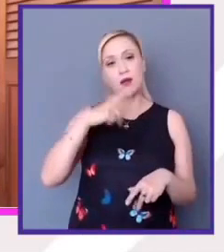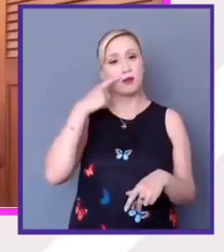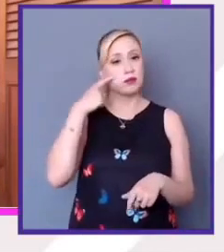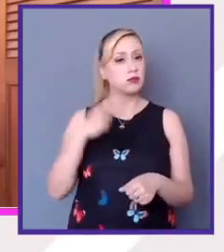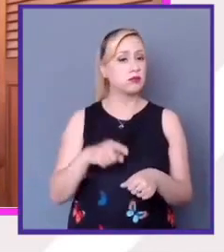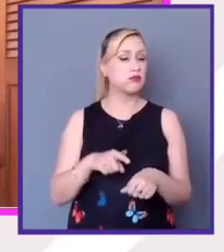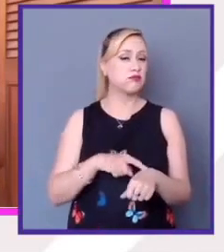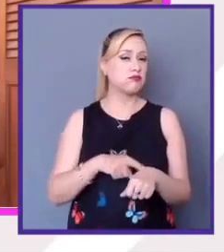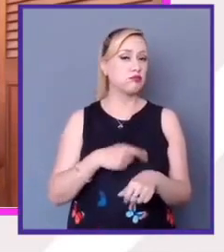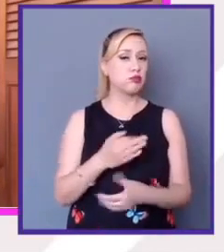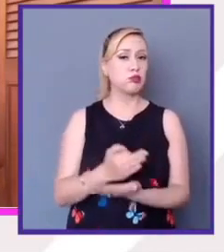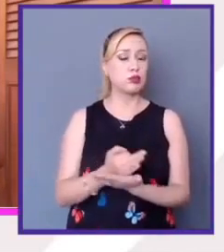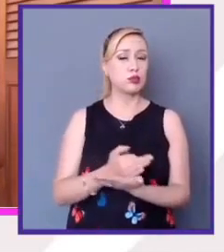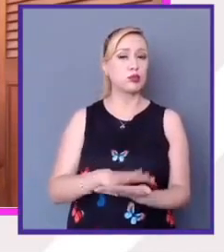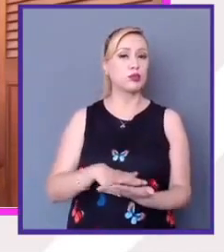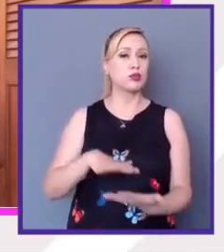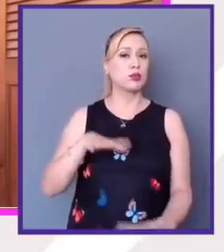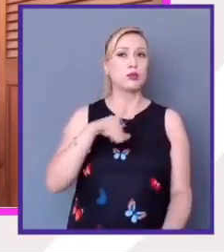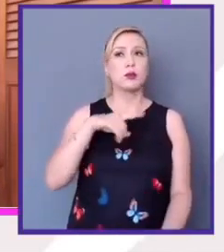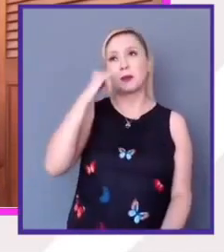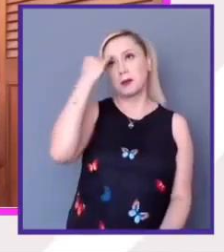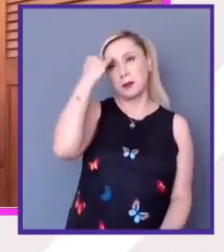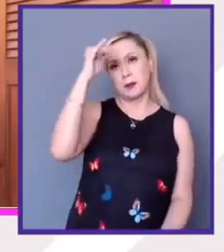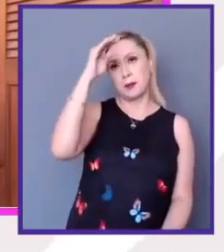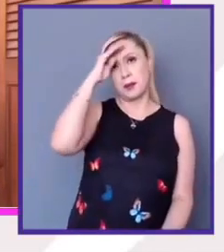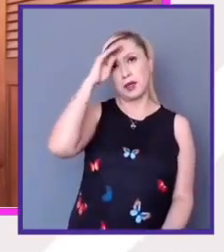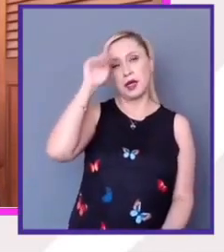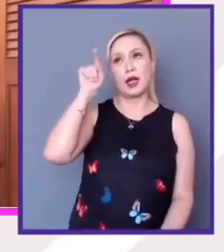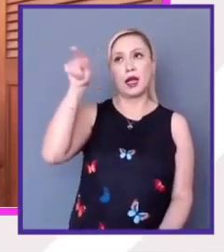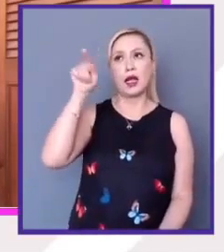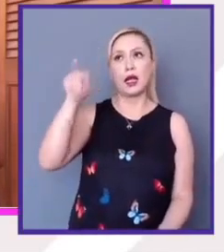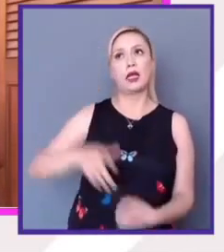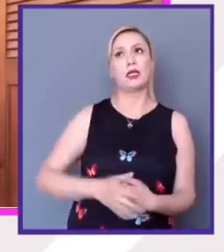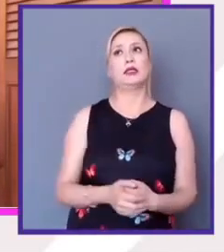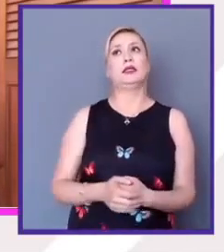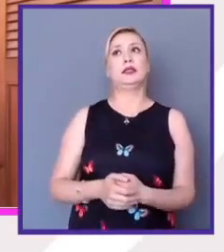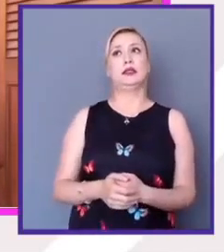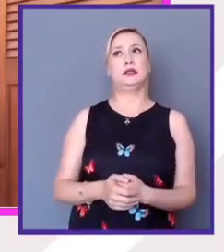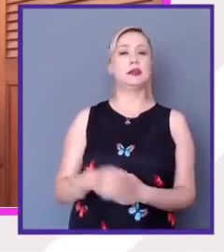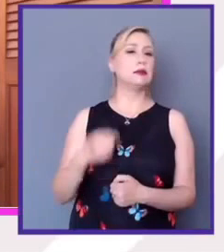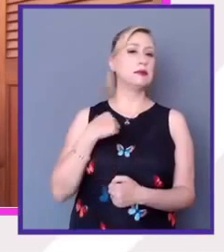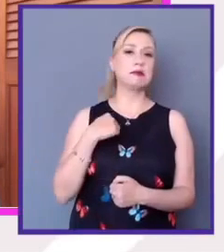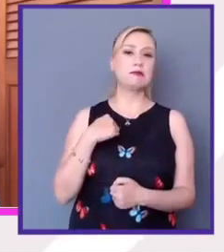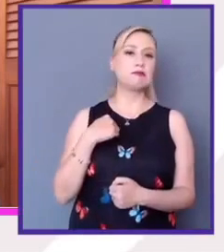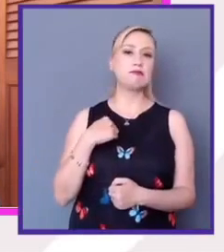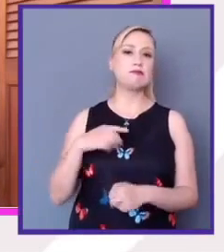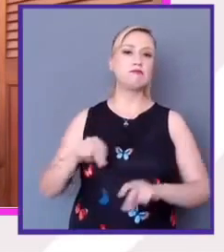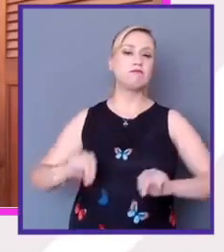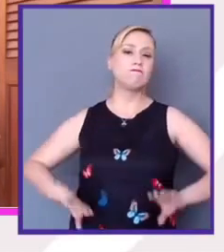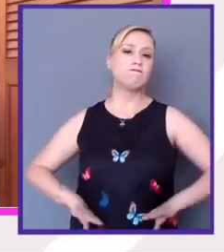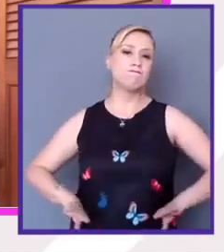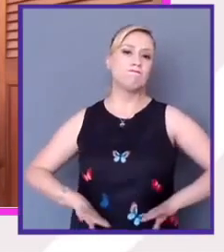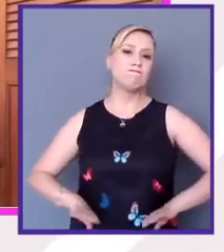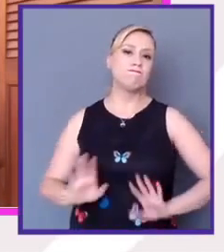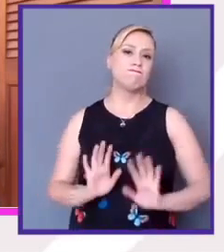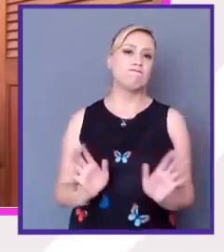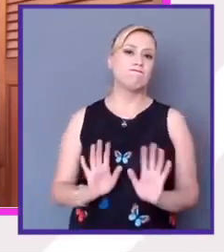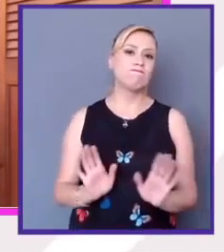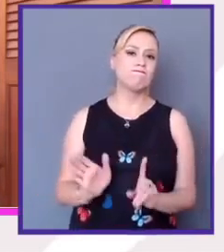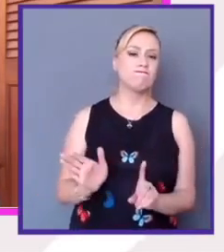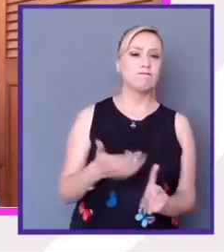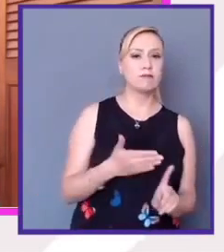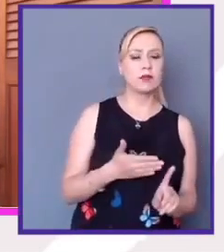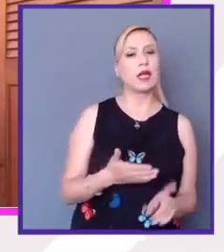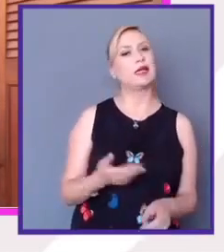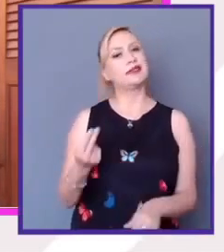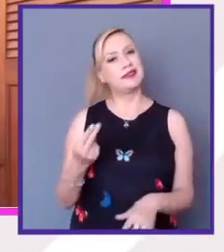que se inserta en el imaginario colectivo es que ese servicio o ese producto pues no está dirigido para mí, ¿no? Entonces, si cambiamos también esta